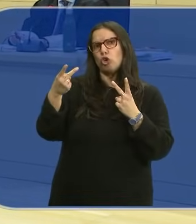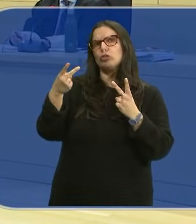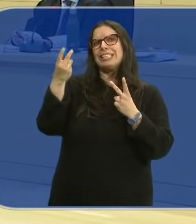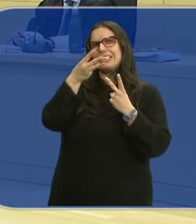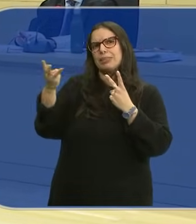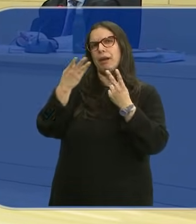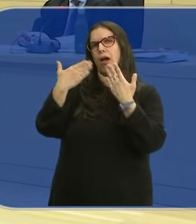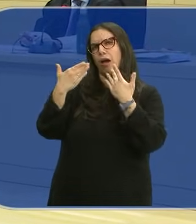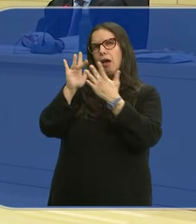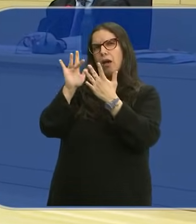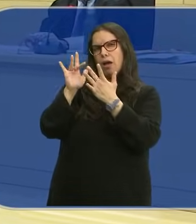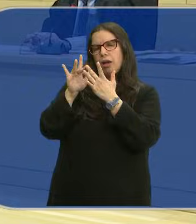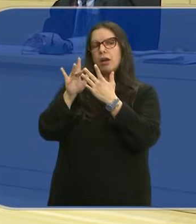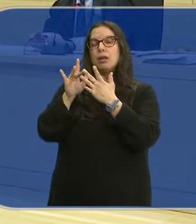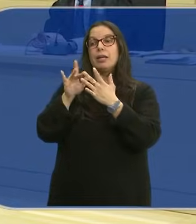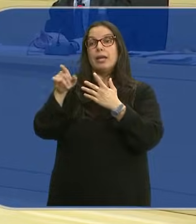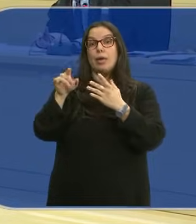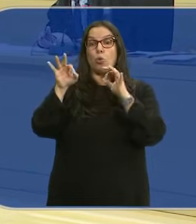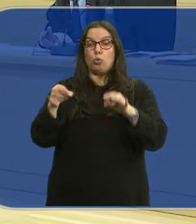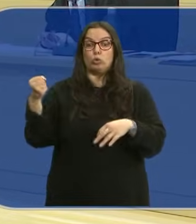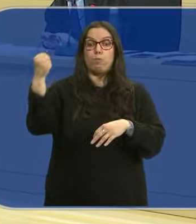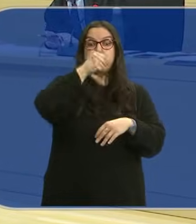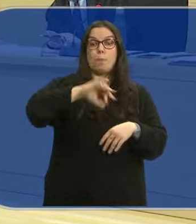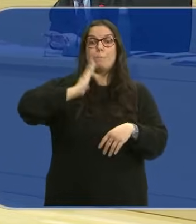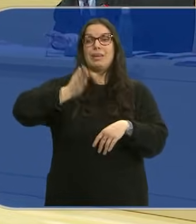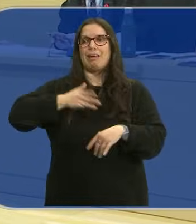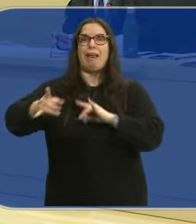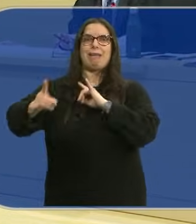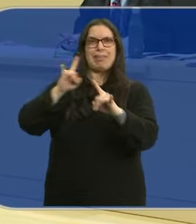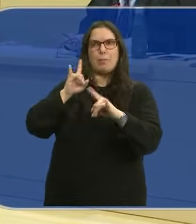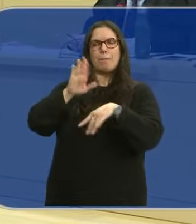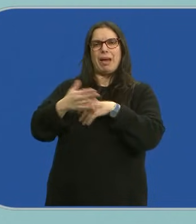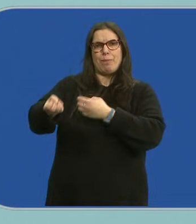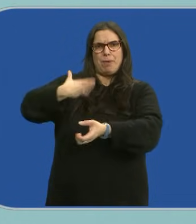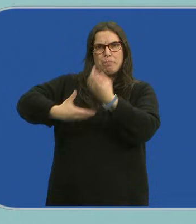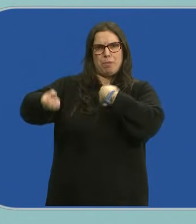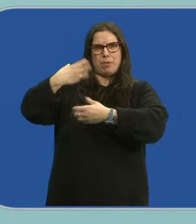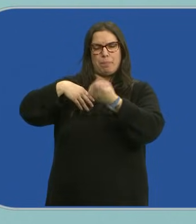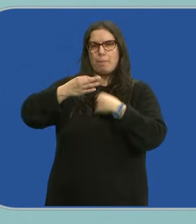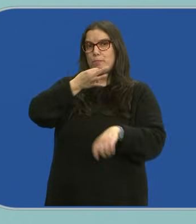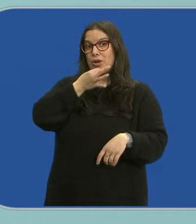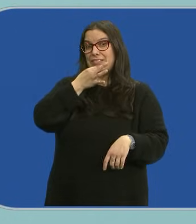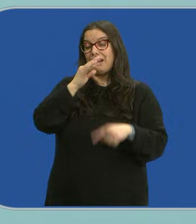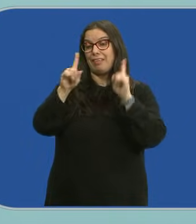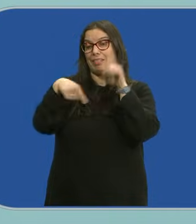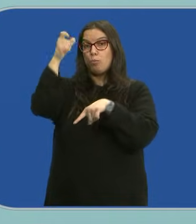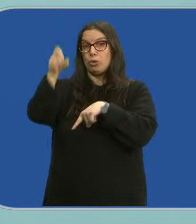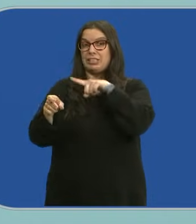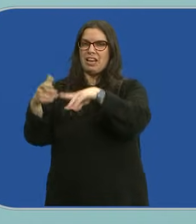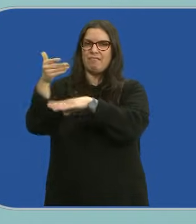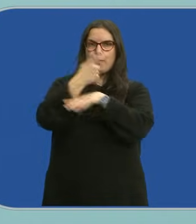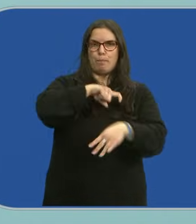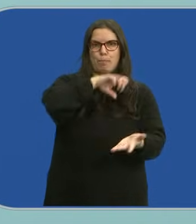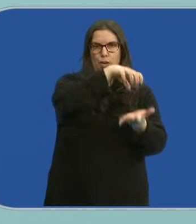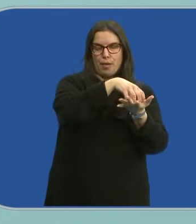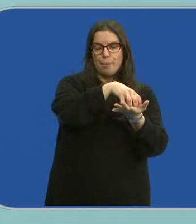semanas conociendo. Fue a la que llamó al día siguiente de la agresión para desahogarse. Conversaron por la tarde antes de que el acusado fuera a